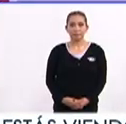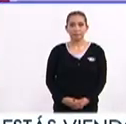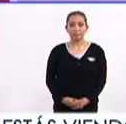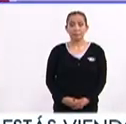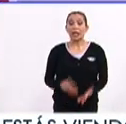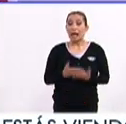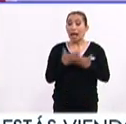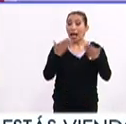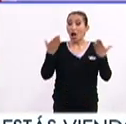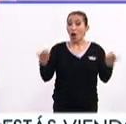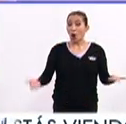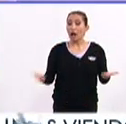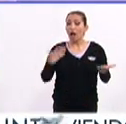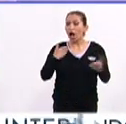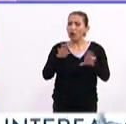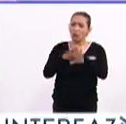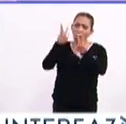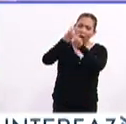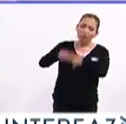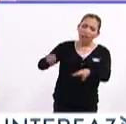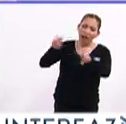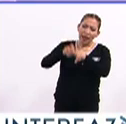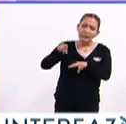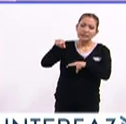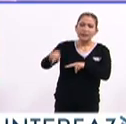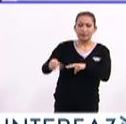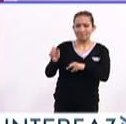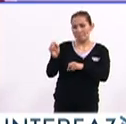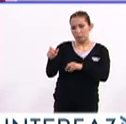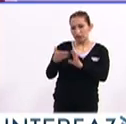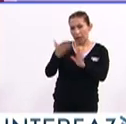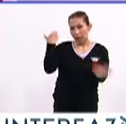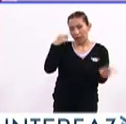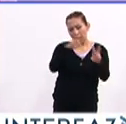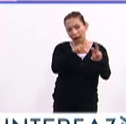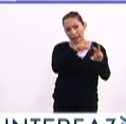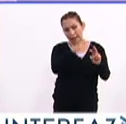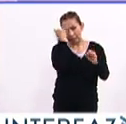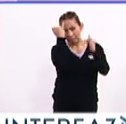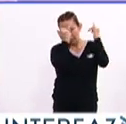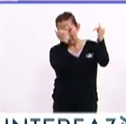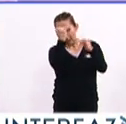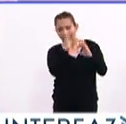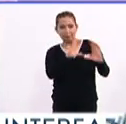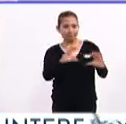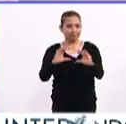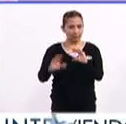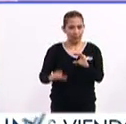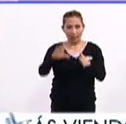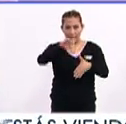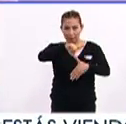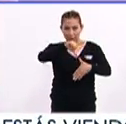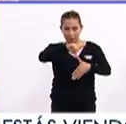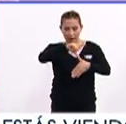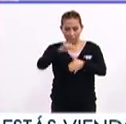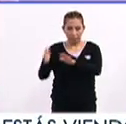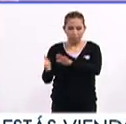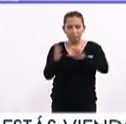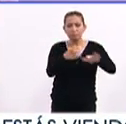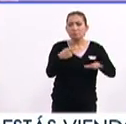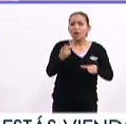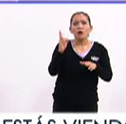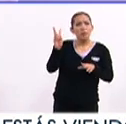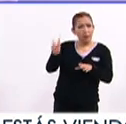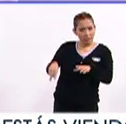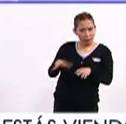Era el momento pues, de hacer un análisis de cómo, precisamente, pues ya analizamos un poco la teoría pedagógica en Latinoamérica, pero ¿qué pasa